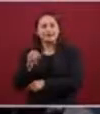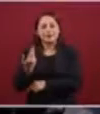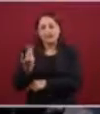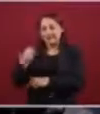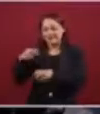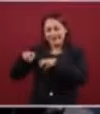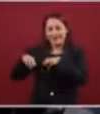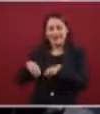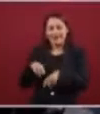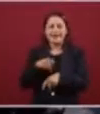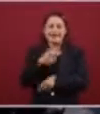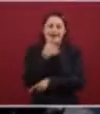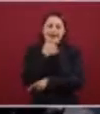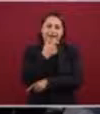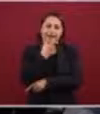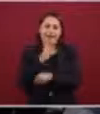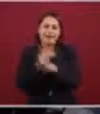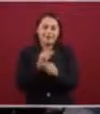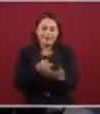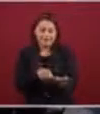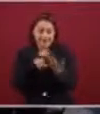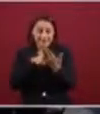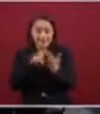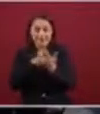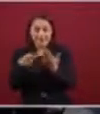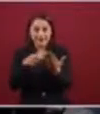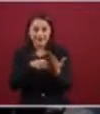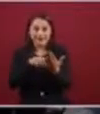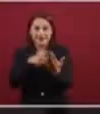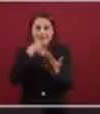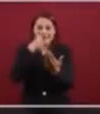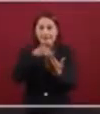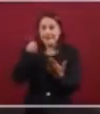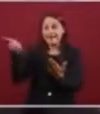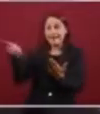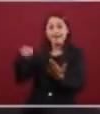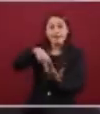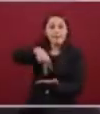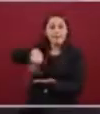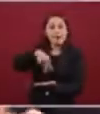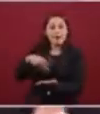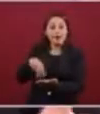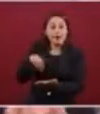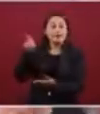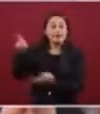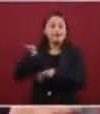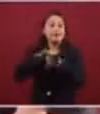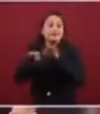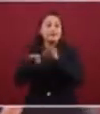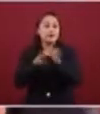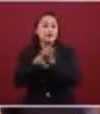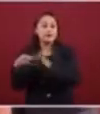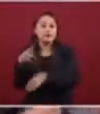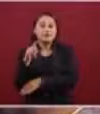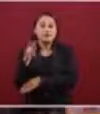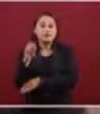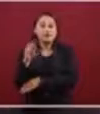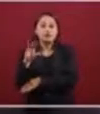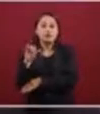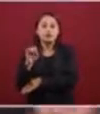porque en algún periódico dijeron que ella era bailarina. Trabajó 25 años en la revista Proceso. Pues sí, la conocí